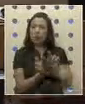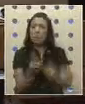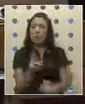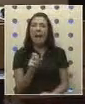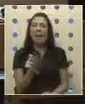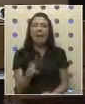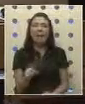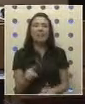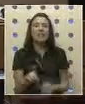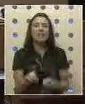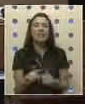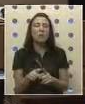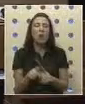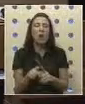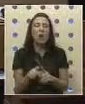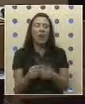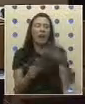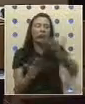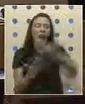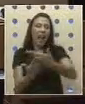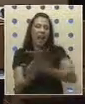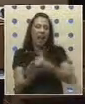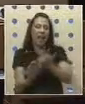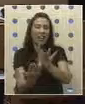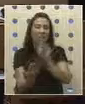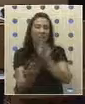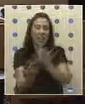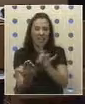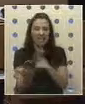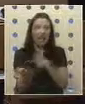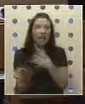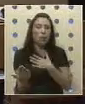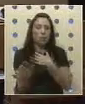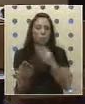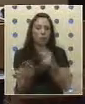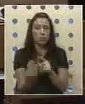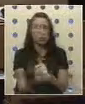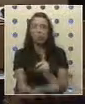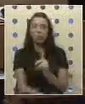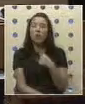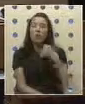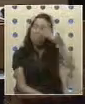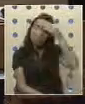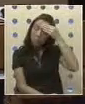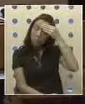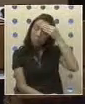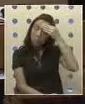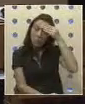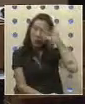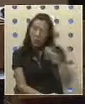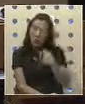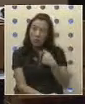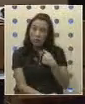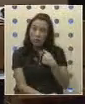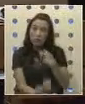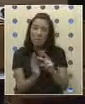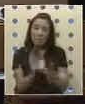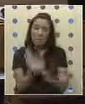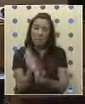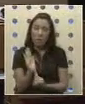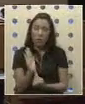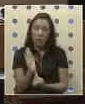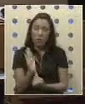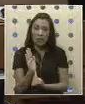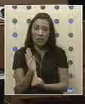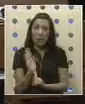la carta. Presidente, yo aquí quiero expresar nuestra preocupación por la modificación de la interpretación